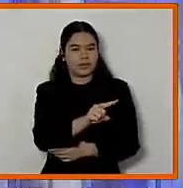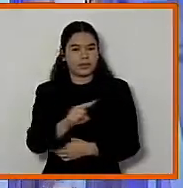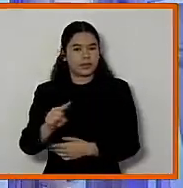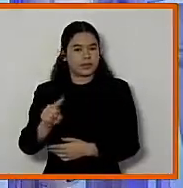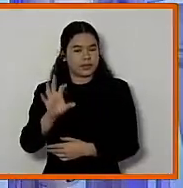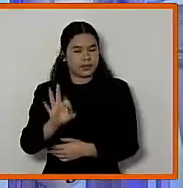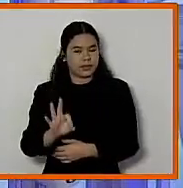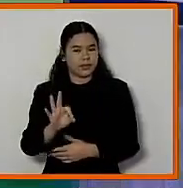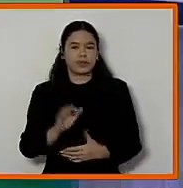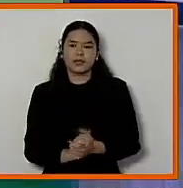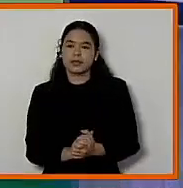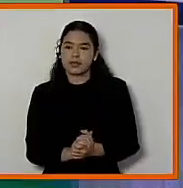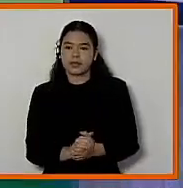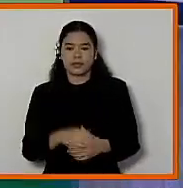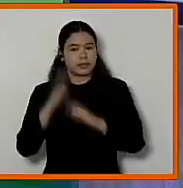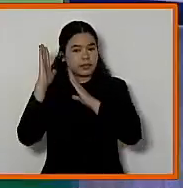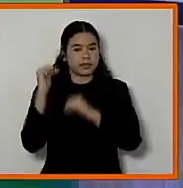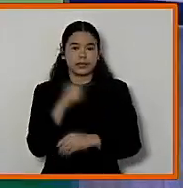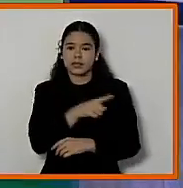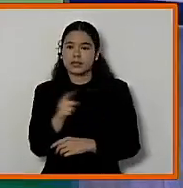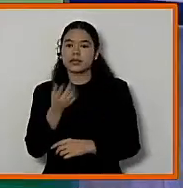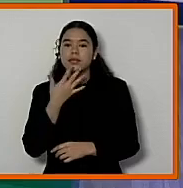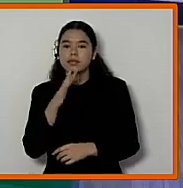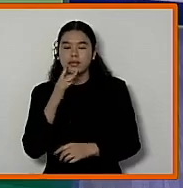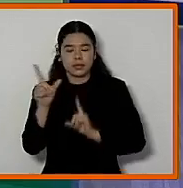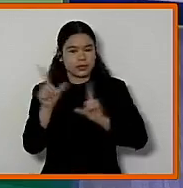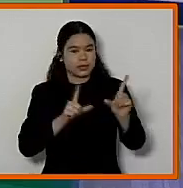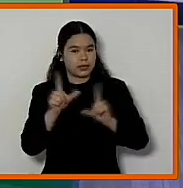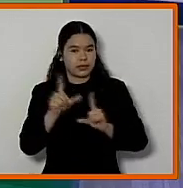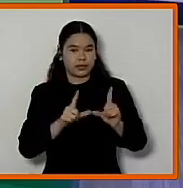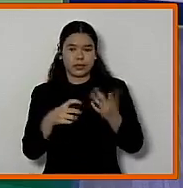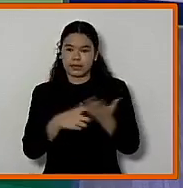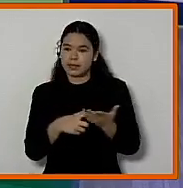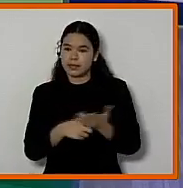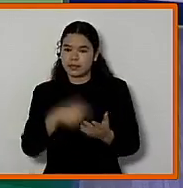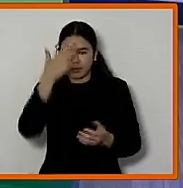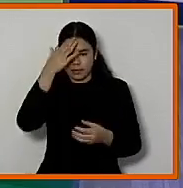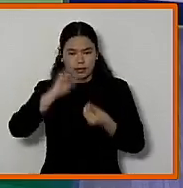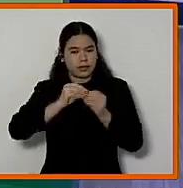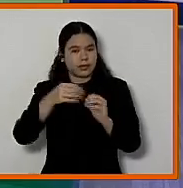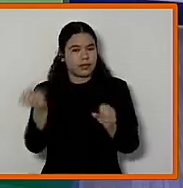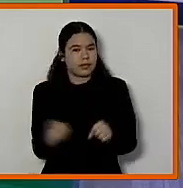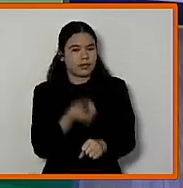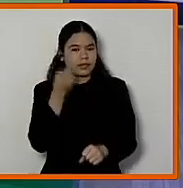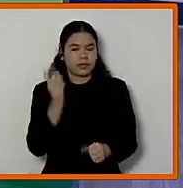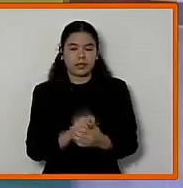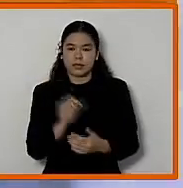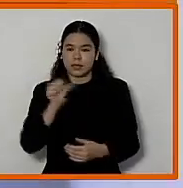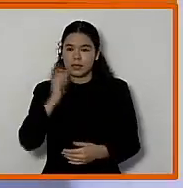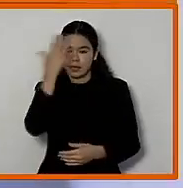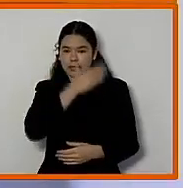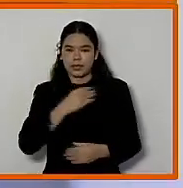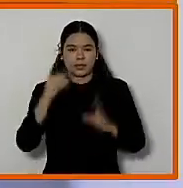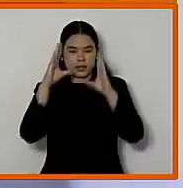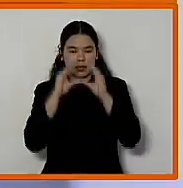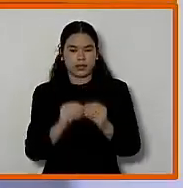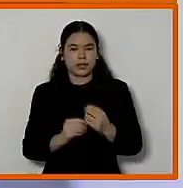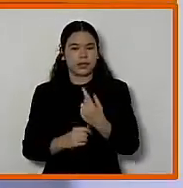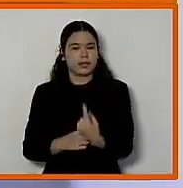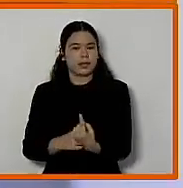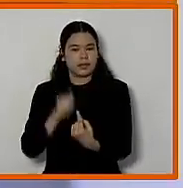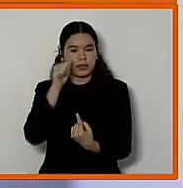al 9. Te deseo suerte, espero que tengas tu boleto en mano porque se viene su número favorecido para esta linda noche. Su primer